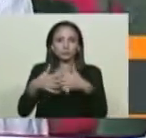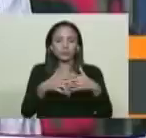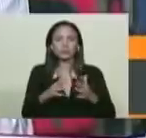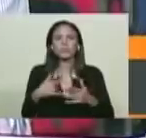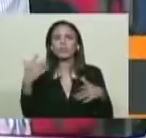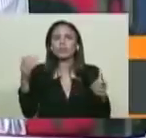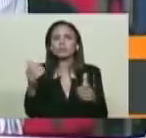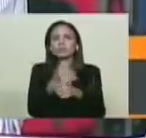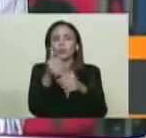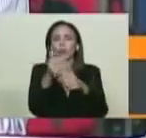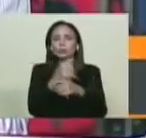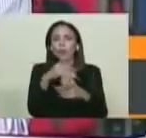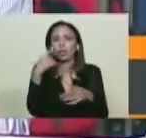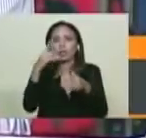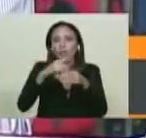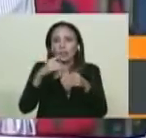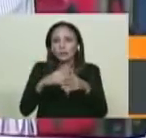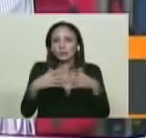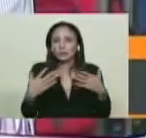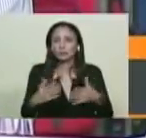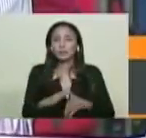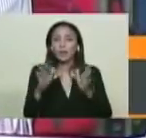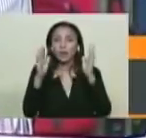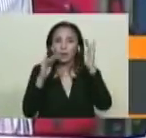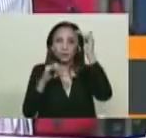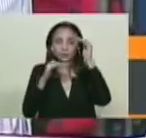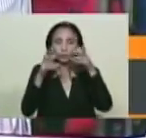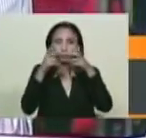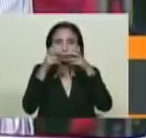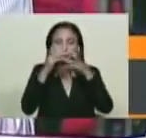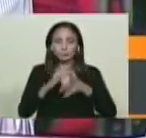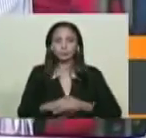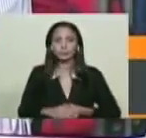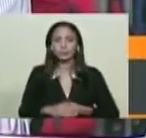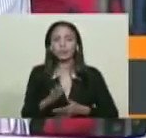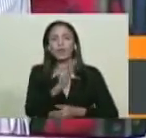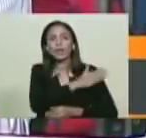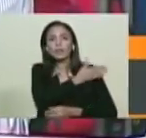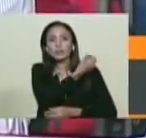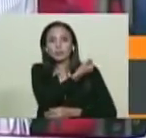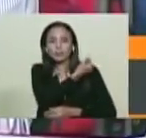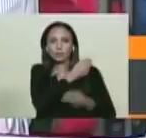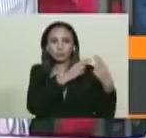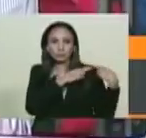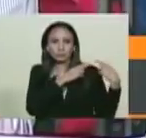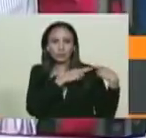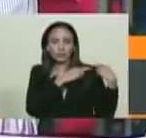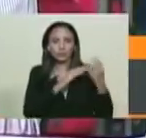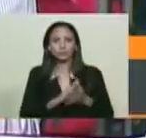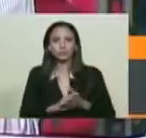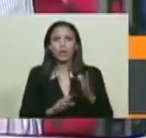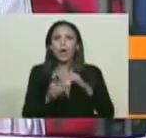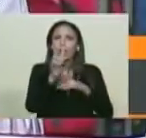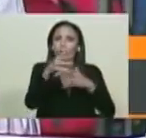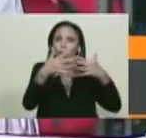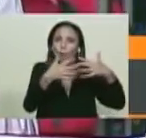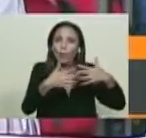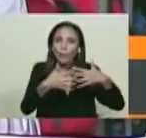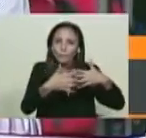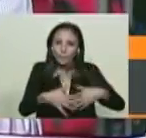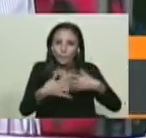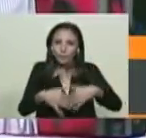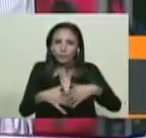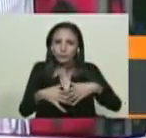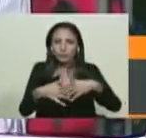encontró, presidente? Lo que se encontró... Atención, escuchen esto. Es que la directiva de Citgo contrata dos empresas norteamericanas,